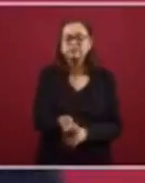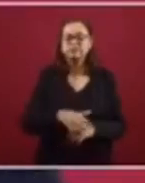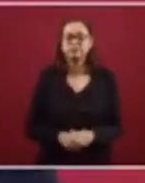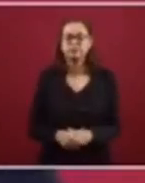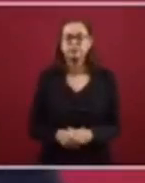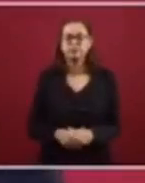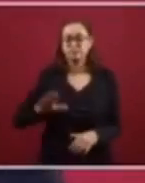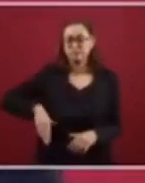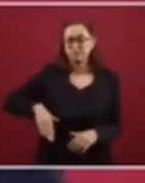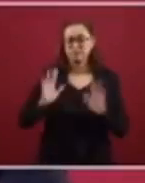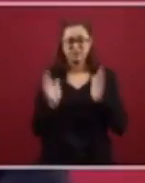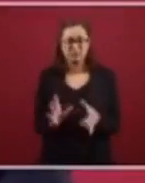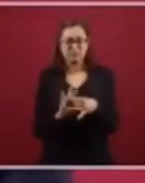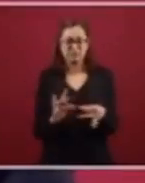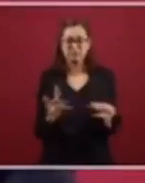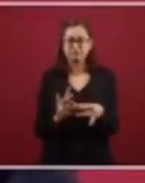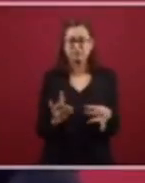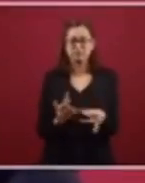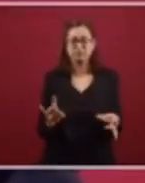lo acabo de mencionar,